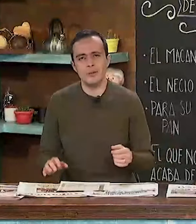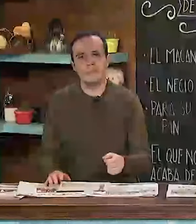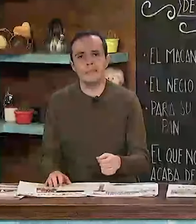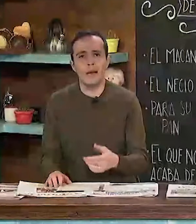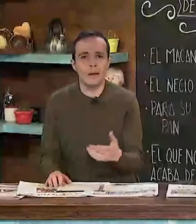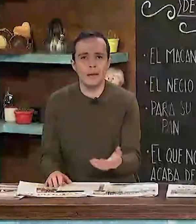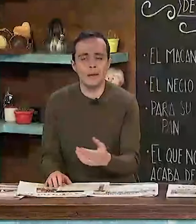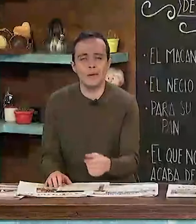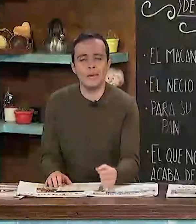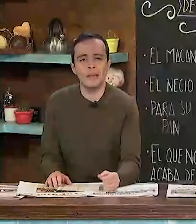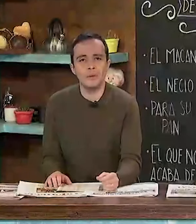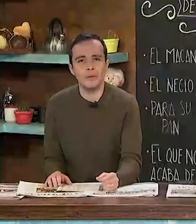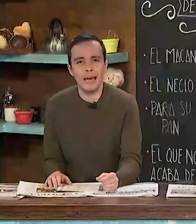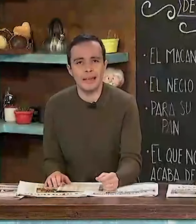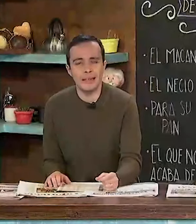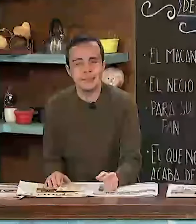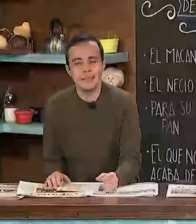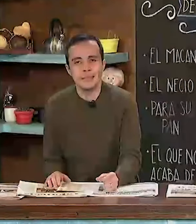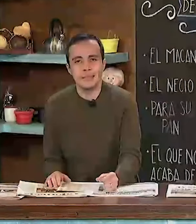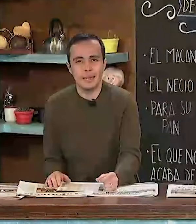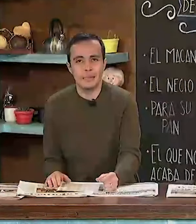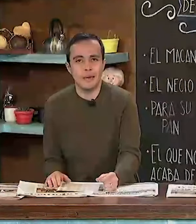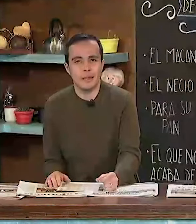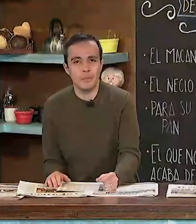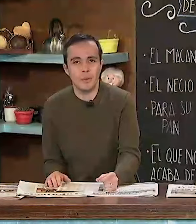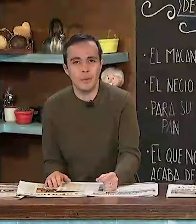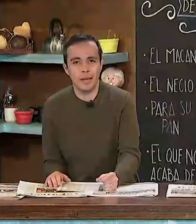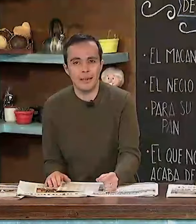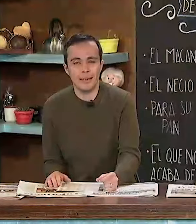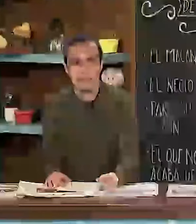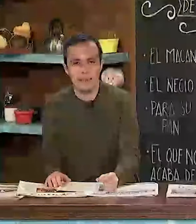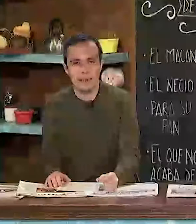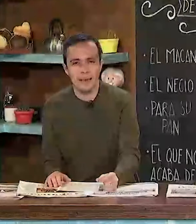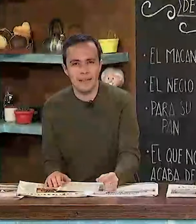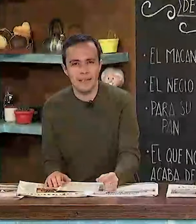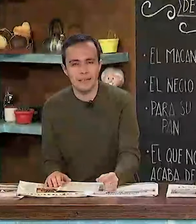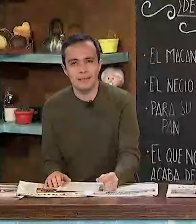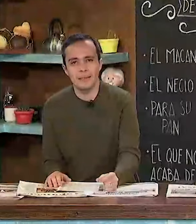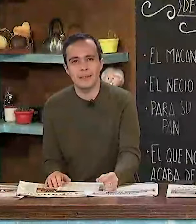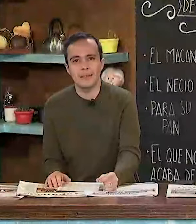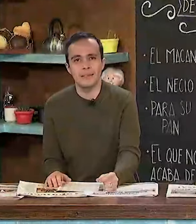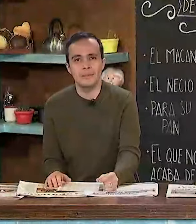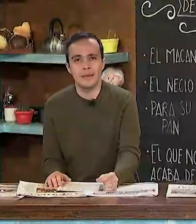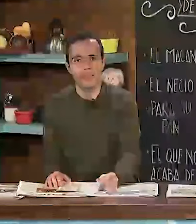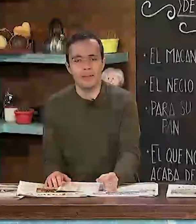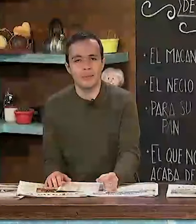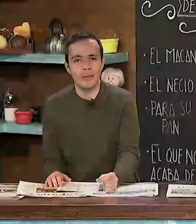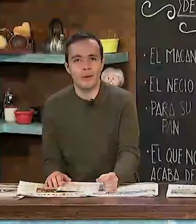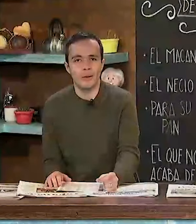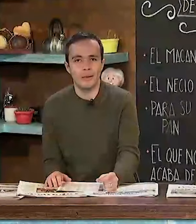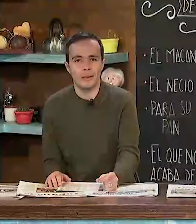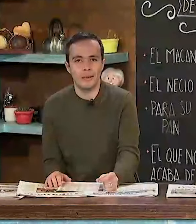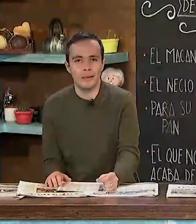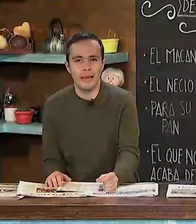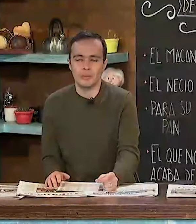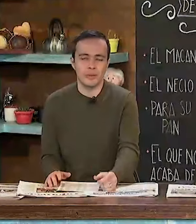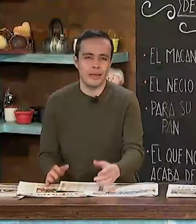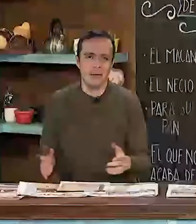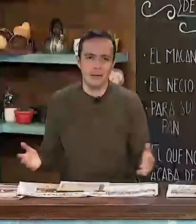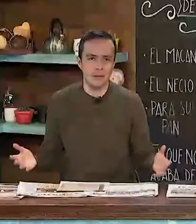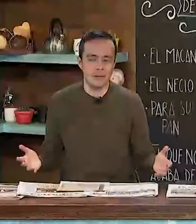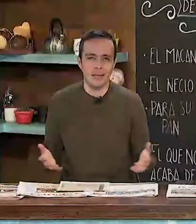no y ahora vino una diputada del partido popular Cayetana Álvarez de este partido español